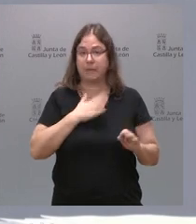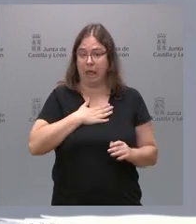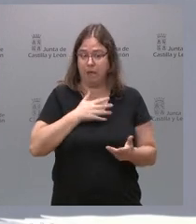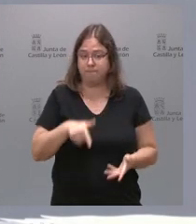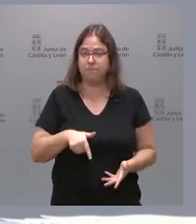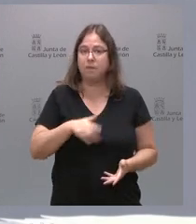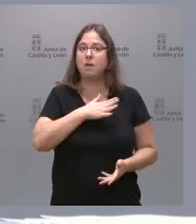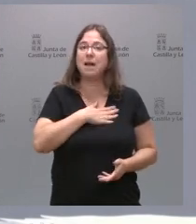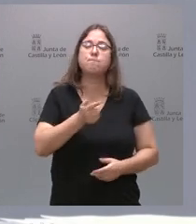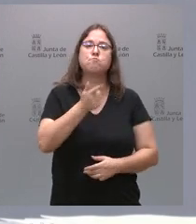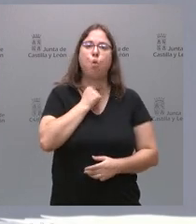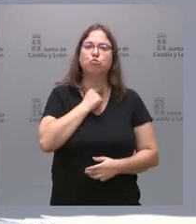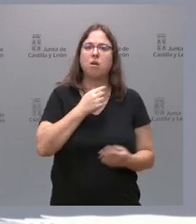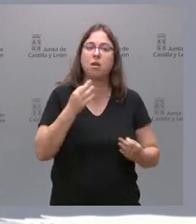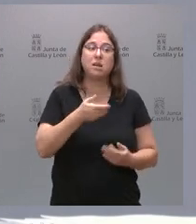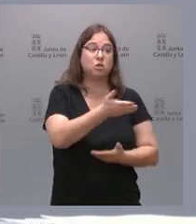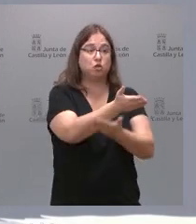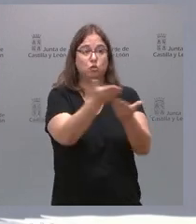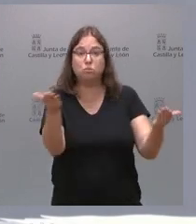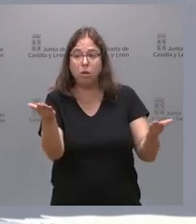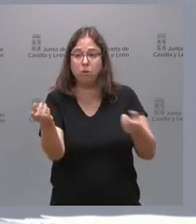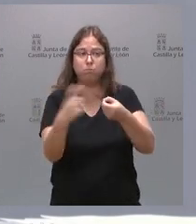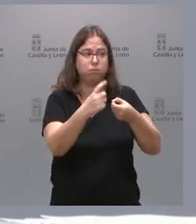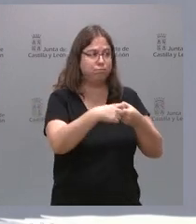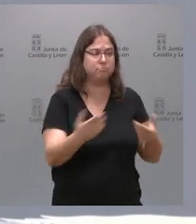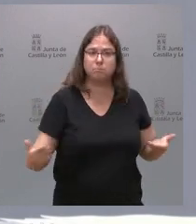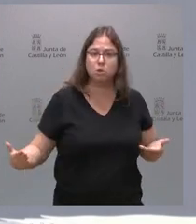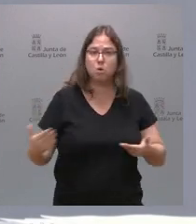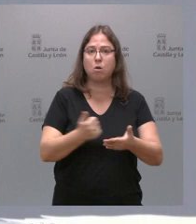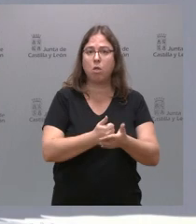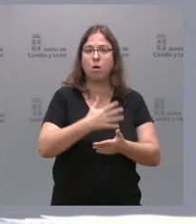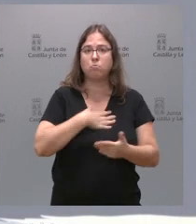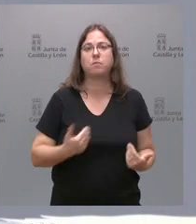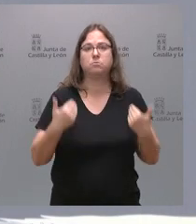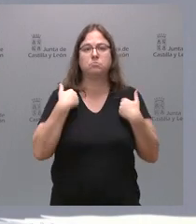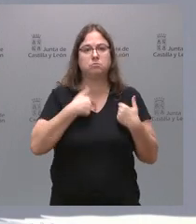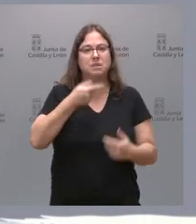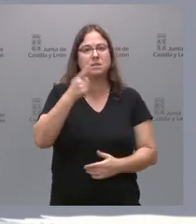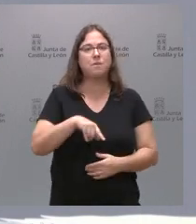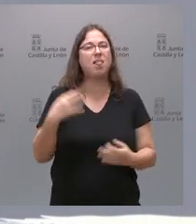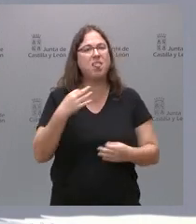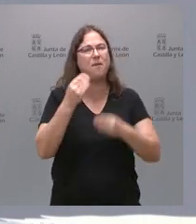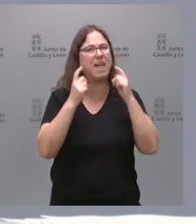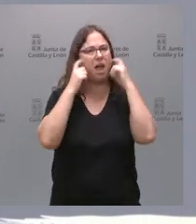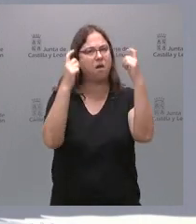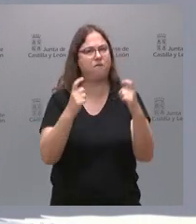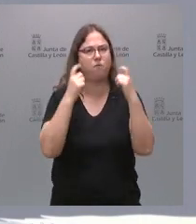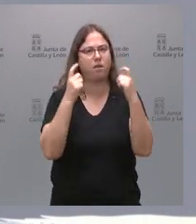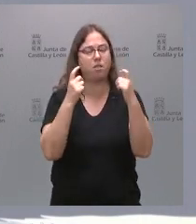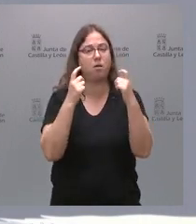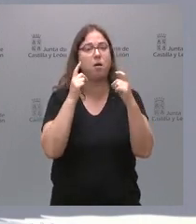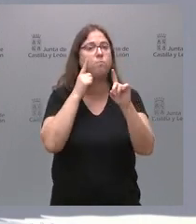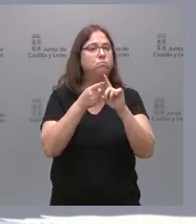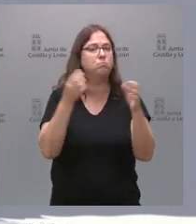pues lo que nos gustaría Es que todas las partes intervinientes y en lo que pueda correspondernos a nosotros tenemos que hacer todo el esfuerzo para que